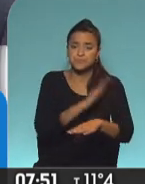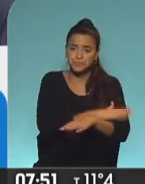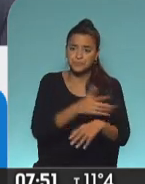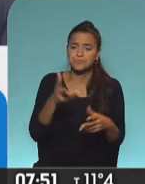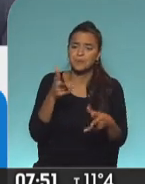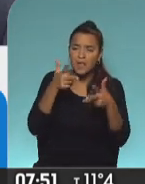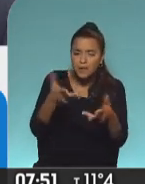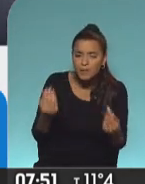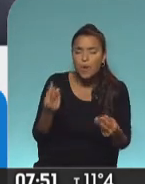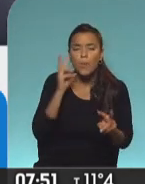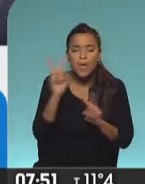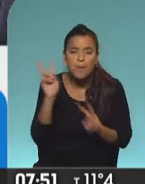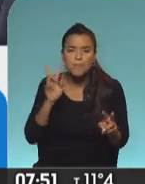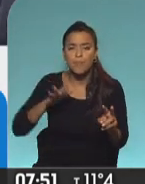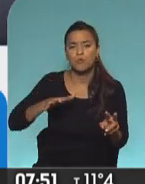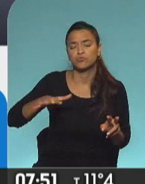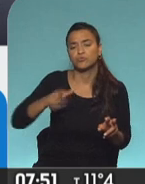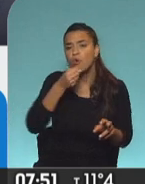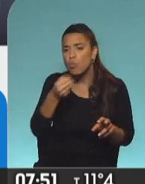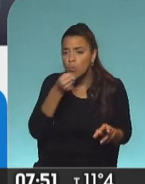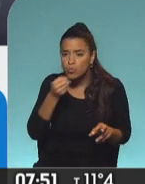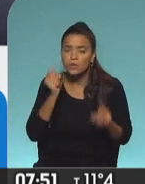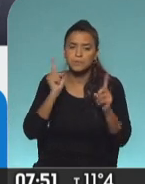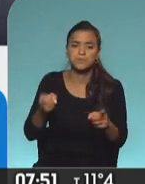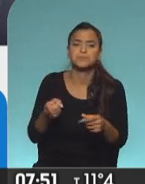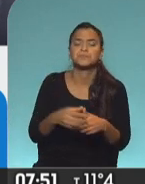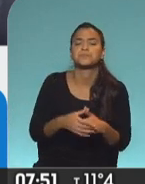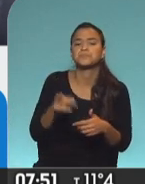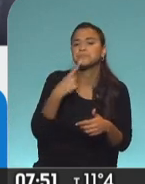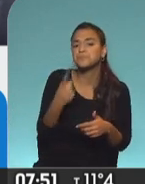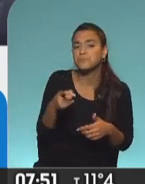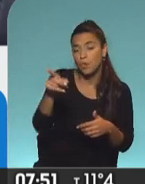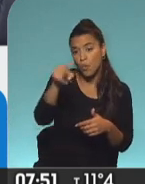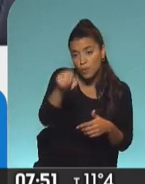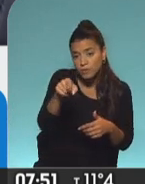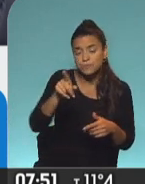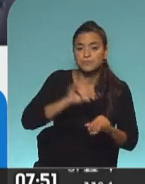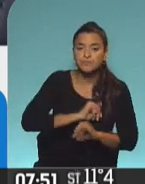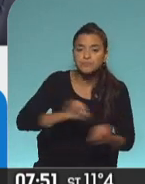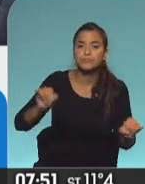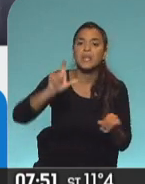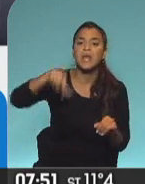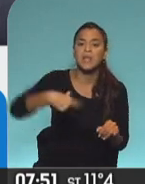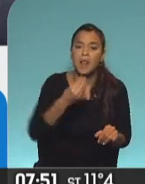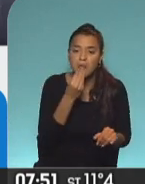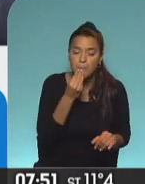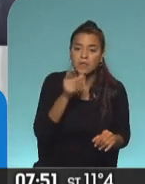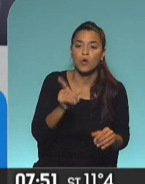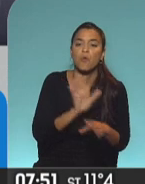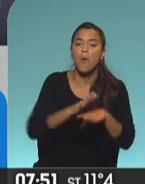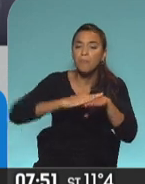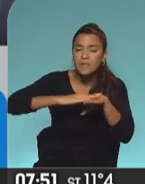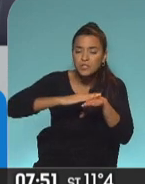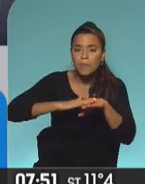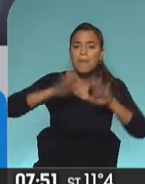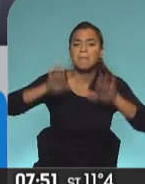cuando escuchábamos el panorama que se daba allí en el piso con nuestros conductores también y nuestros columnistas, que usted lanzó la tarjeta alimentar como un piso